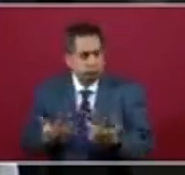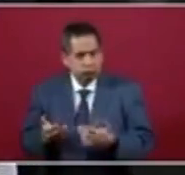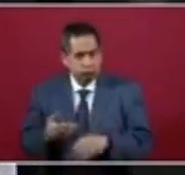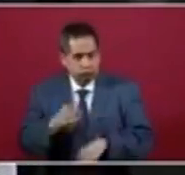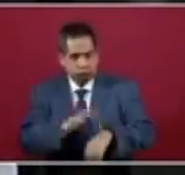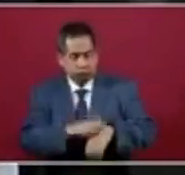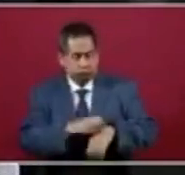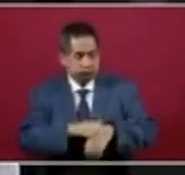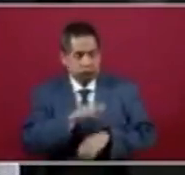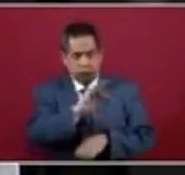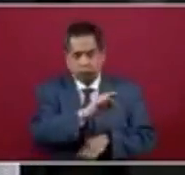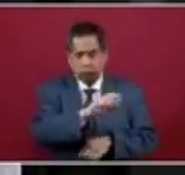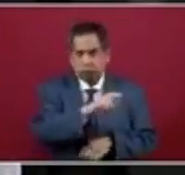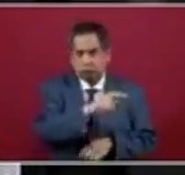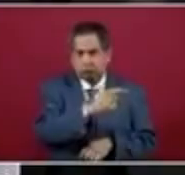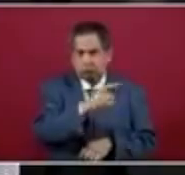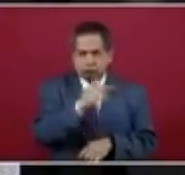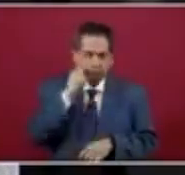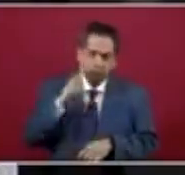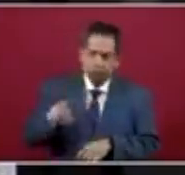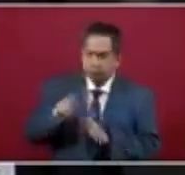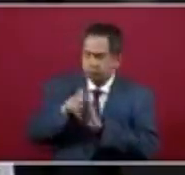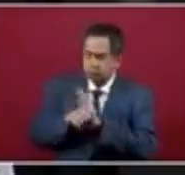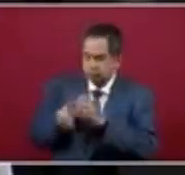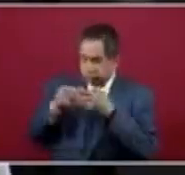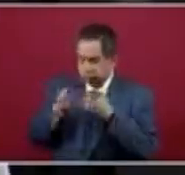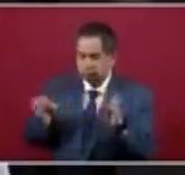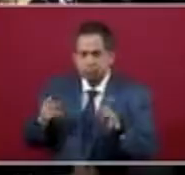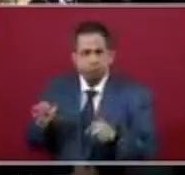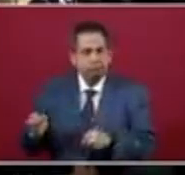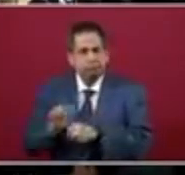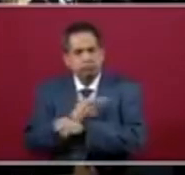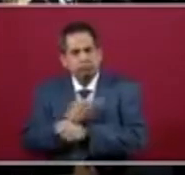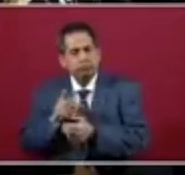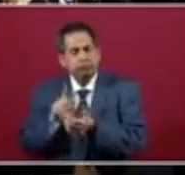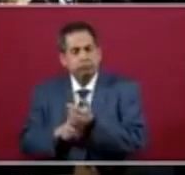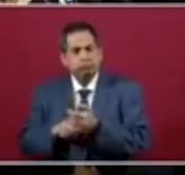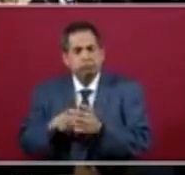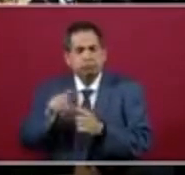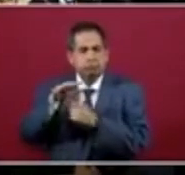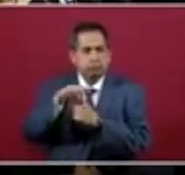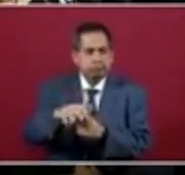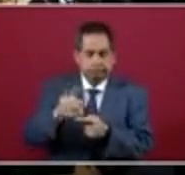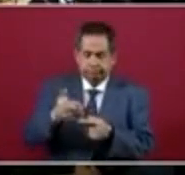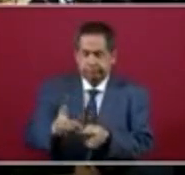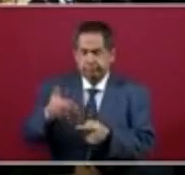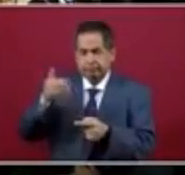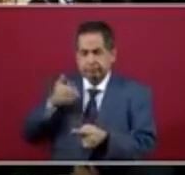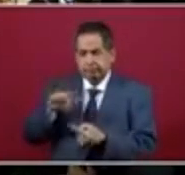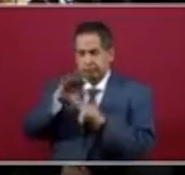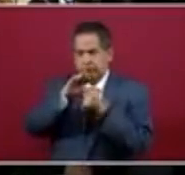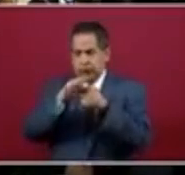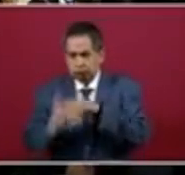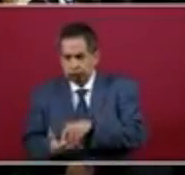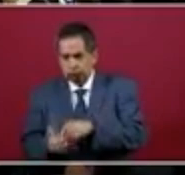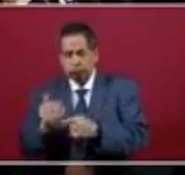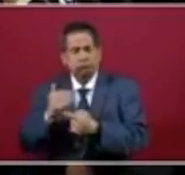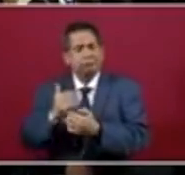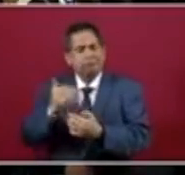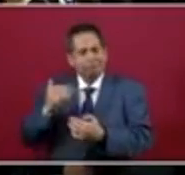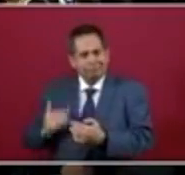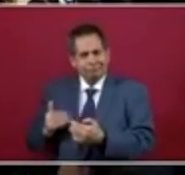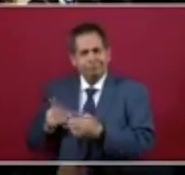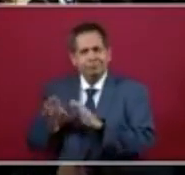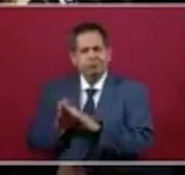Fiscalía a que abra estos videos para conocer qué sucedió minutos antes de que se desplomara el helicóptero